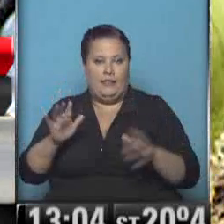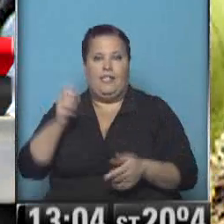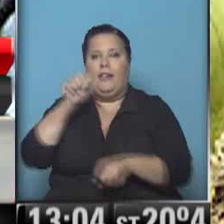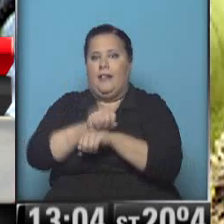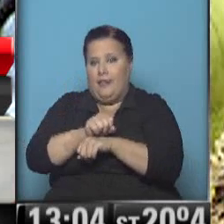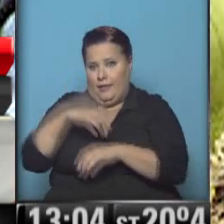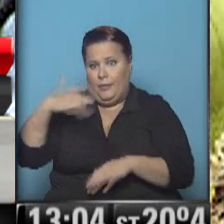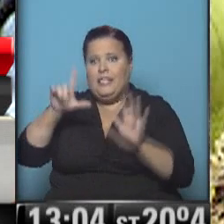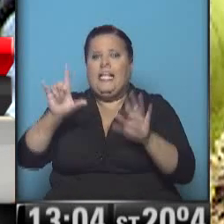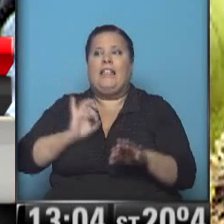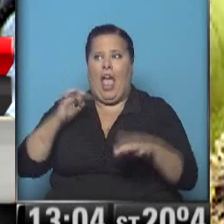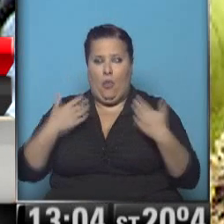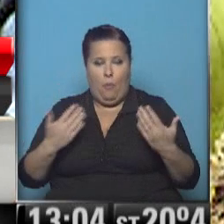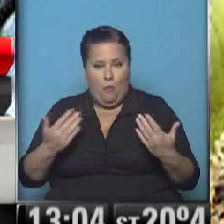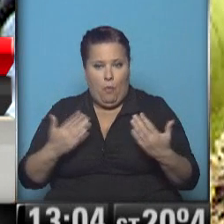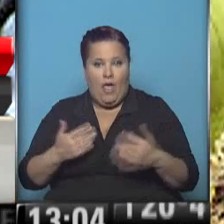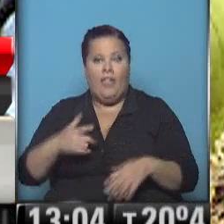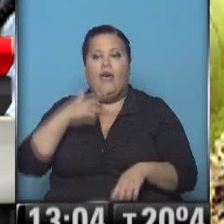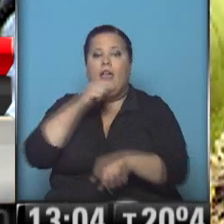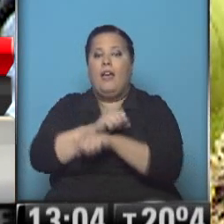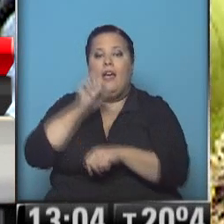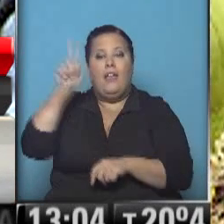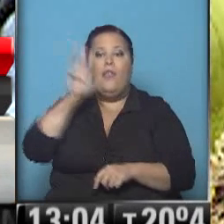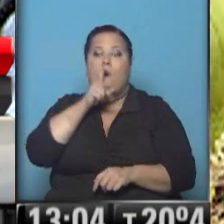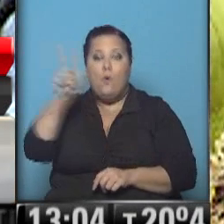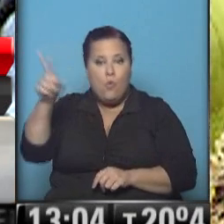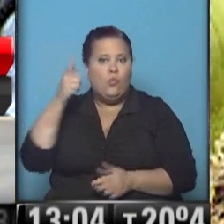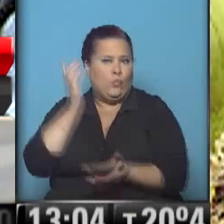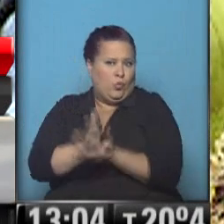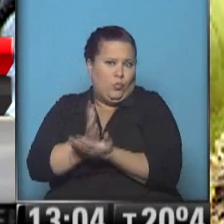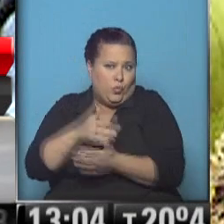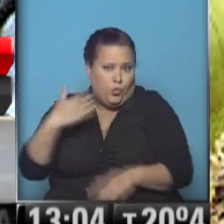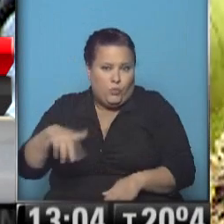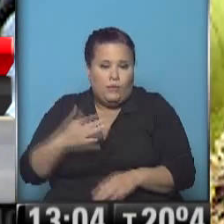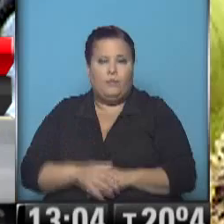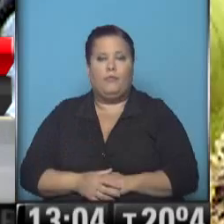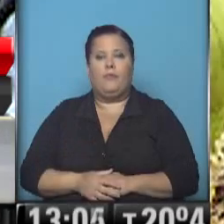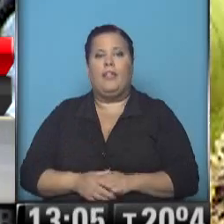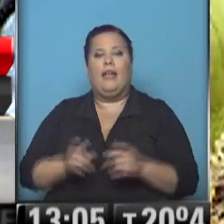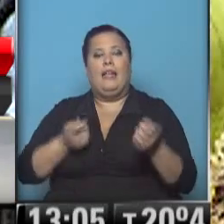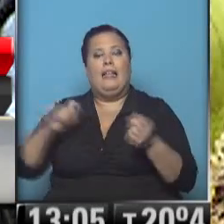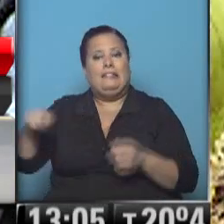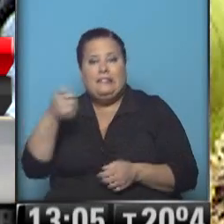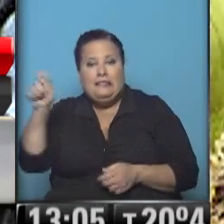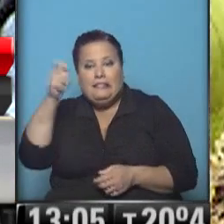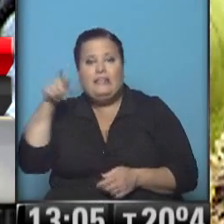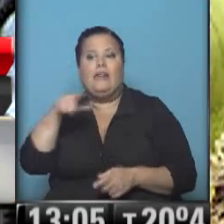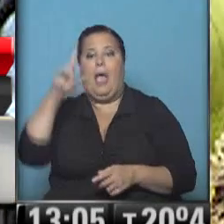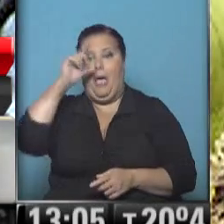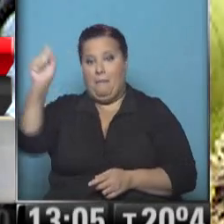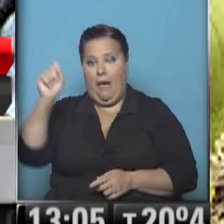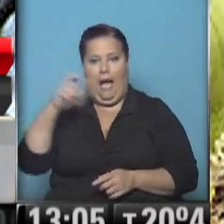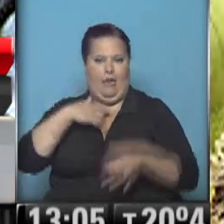es altísima, hasta 7 años, y el régimen carcelario ruso durísimo. La gestión de la embajada